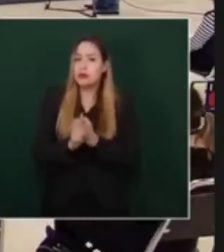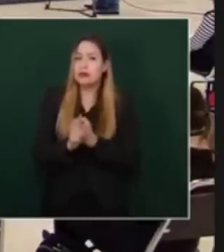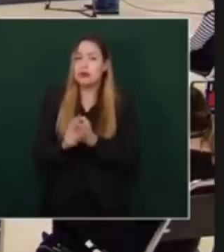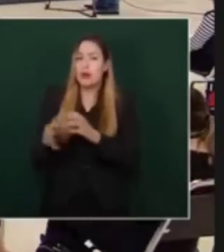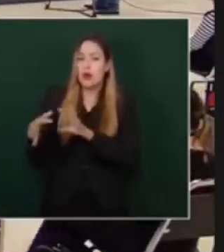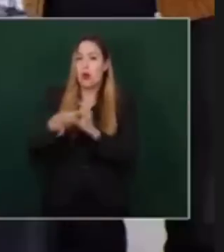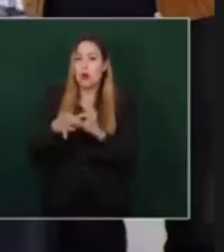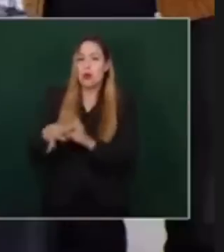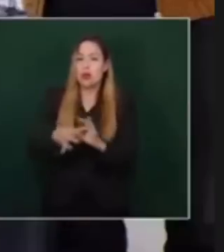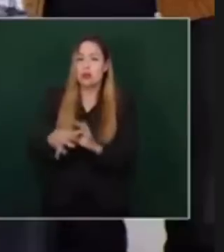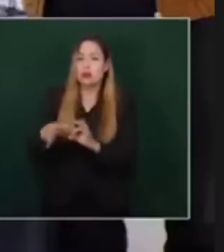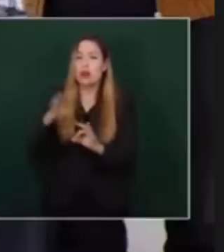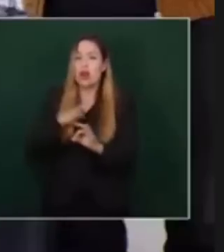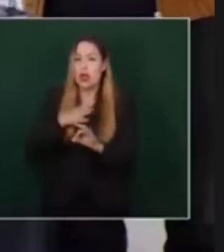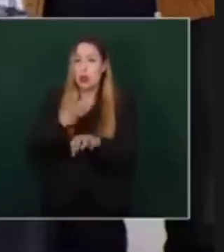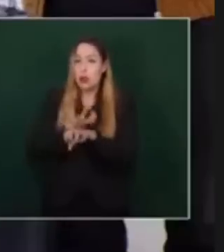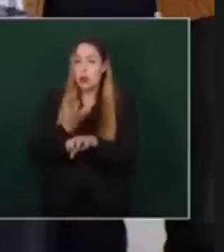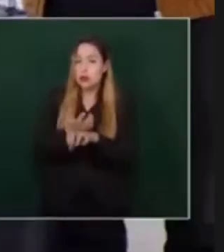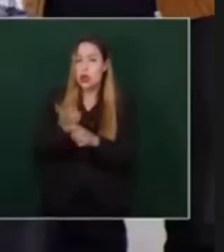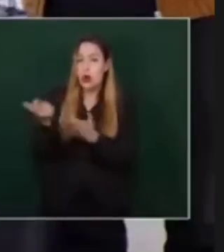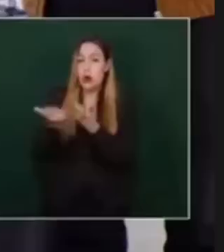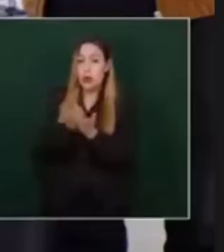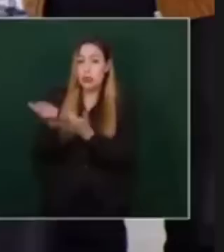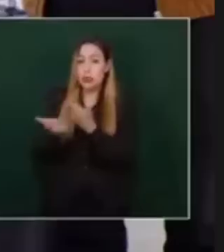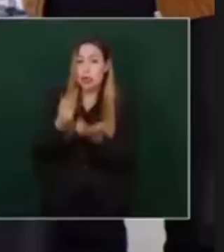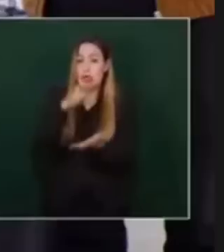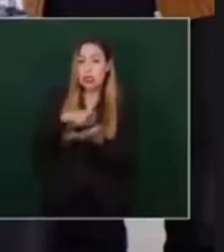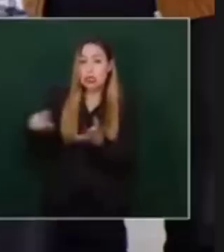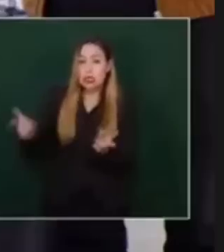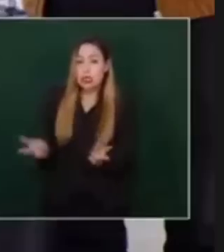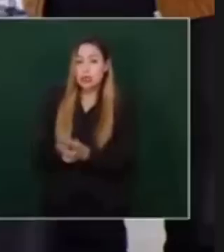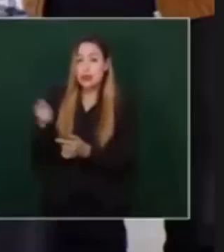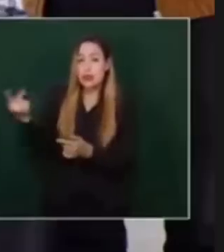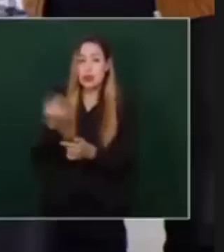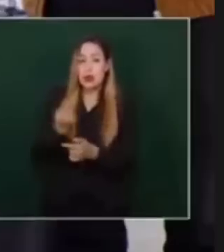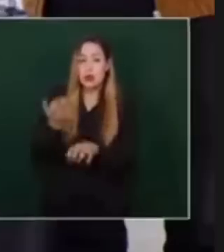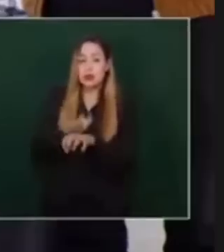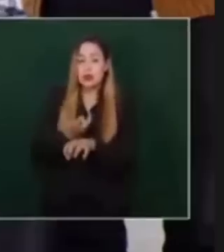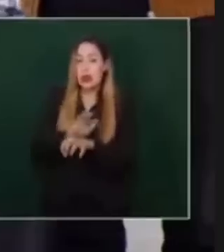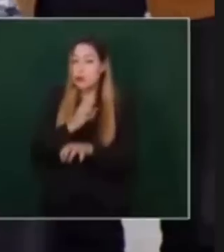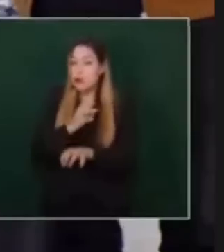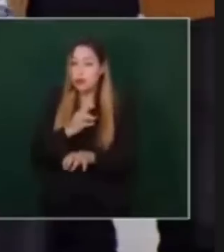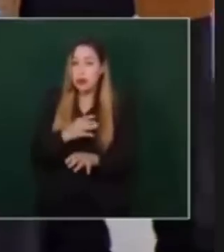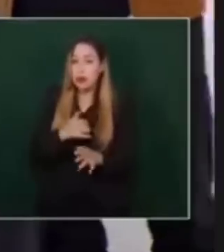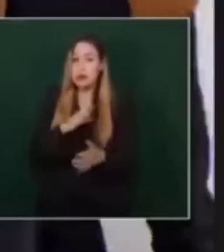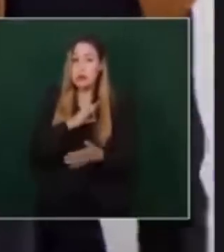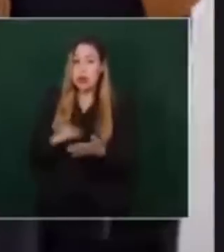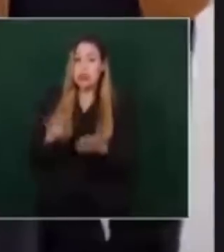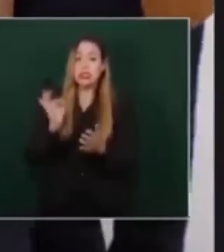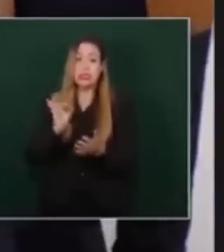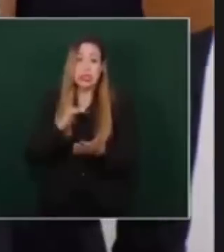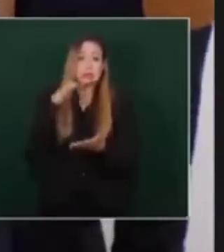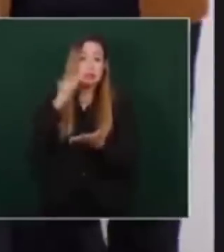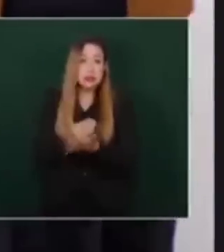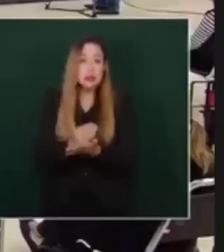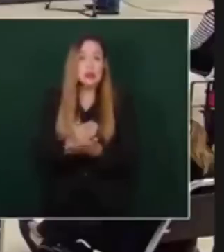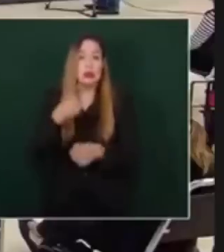con Estados Unidos, la relación comercial? ¿No le da a usted miedo que esa relación se pueda interrumpir o se pueda afectar?